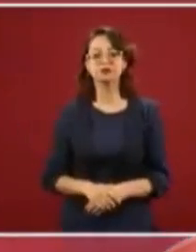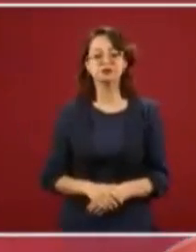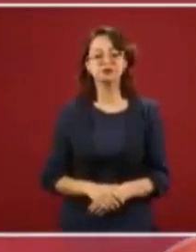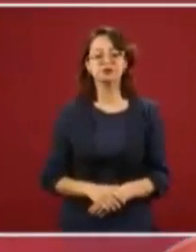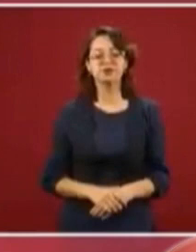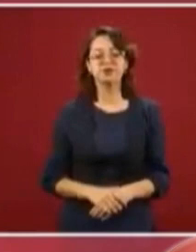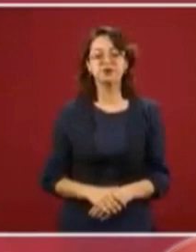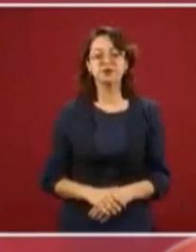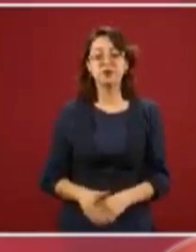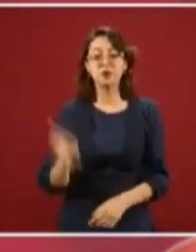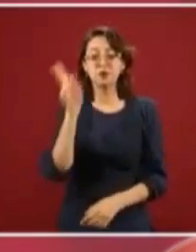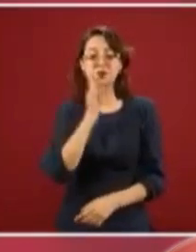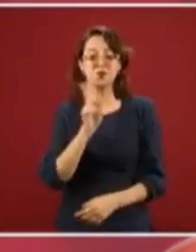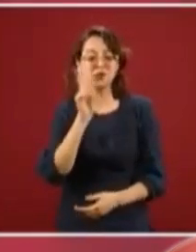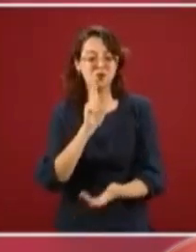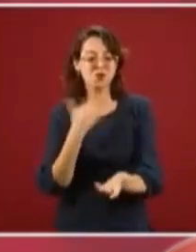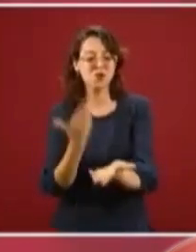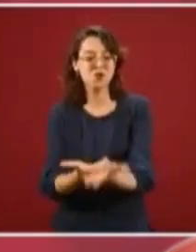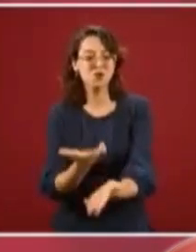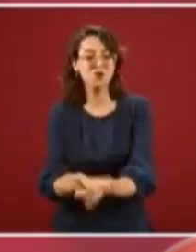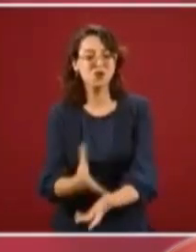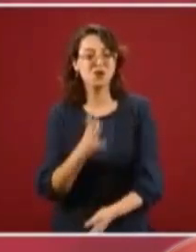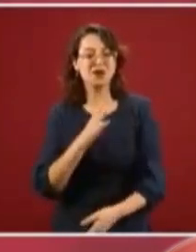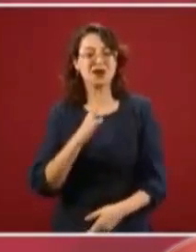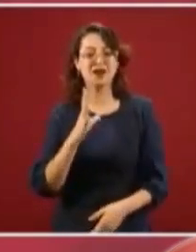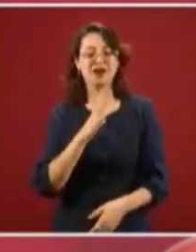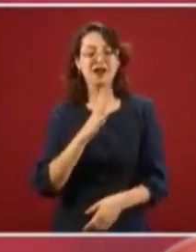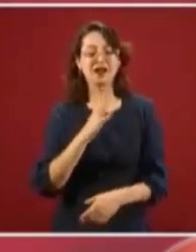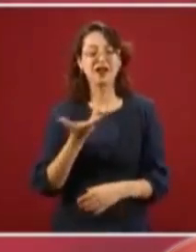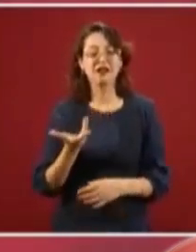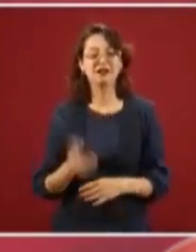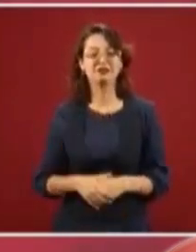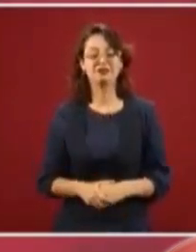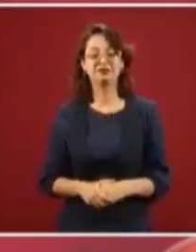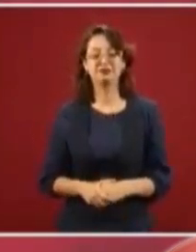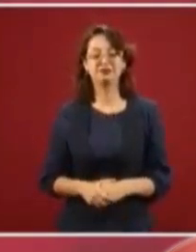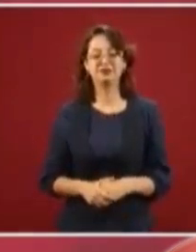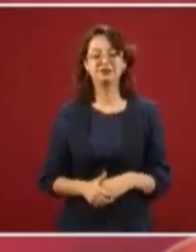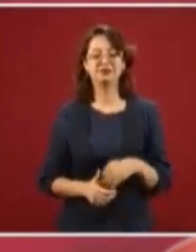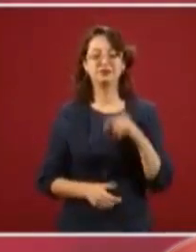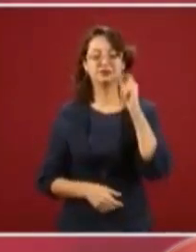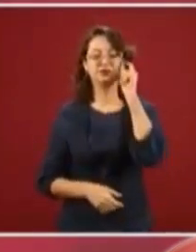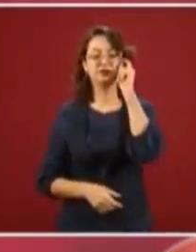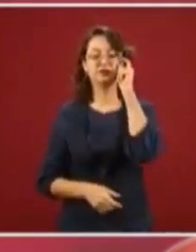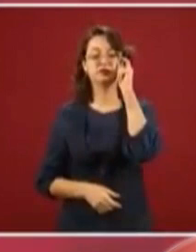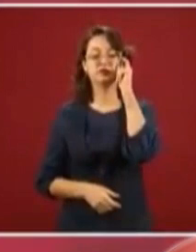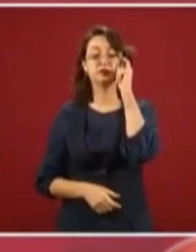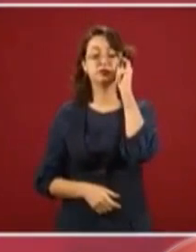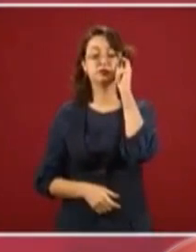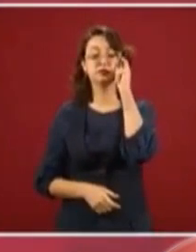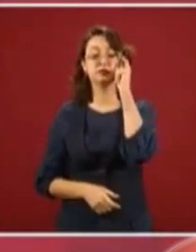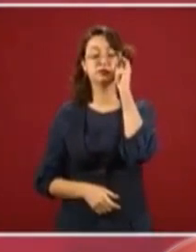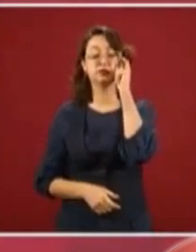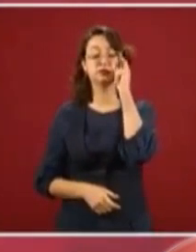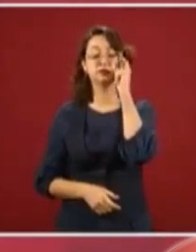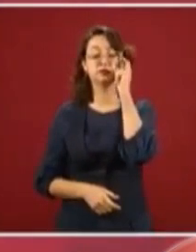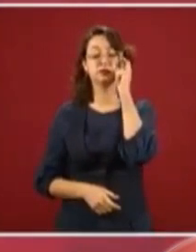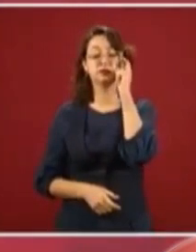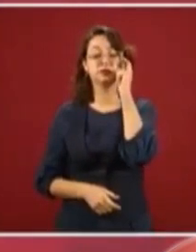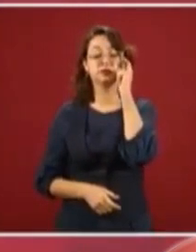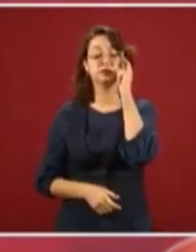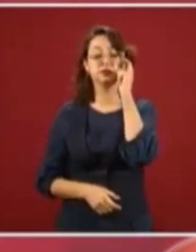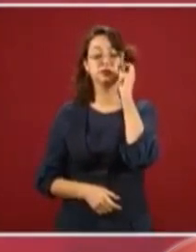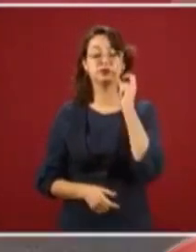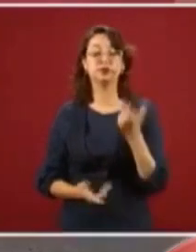está prófugo el que recibió dinero para la campaña en